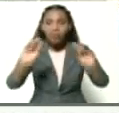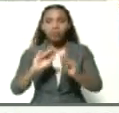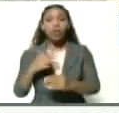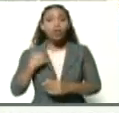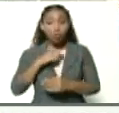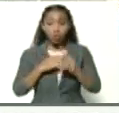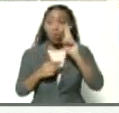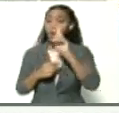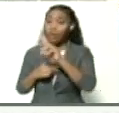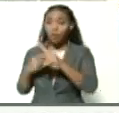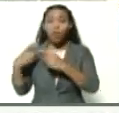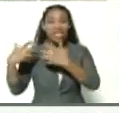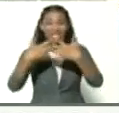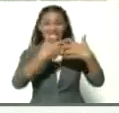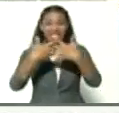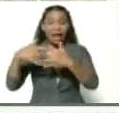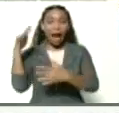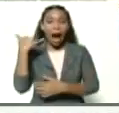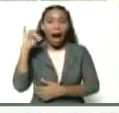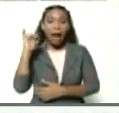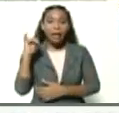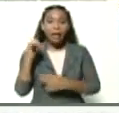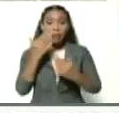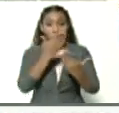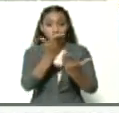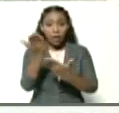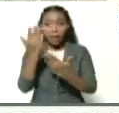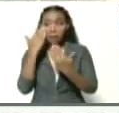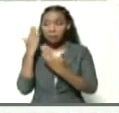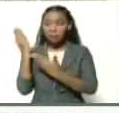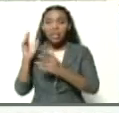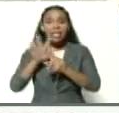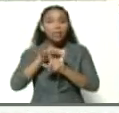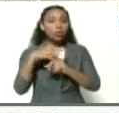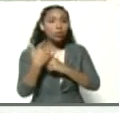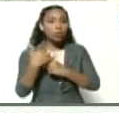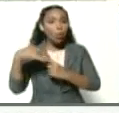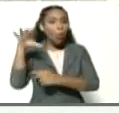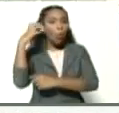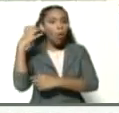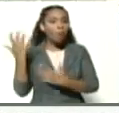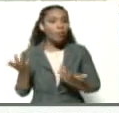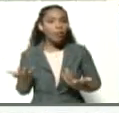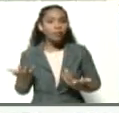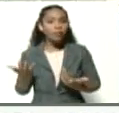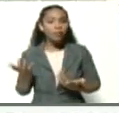visto esta guerra, ¿verdad?, que hay. Fíjense ustedes la situación en Colombia.